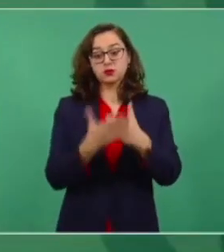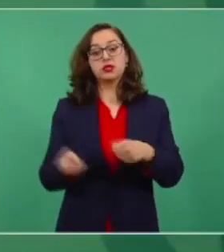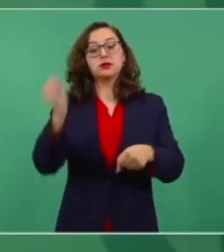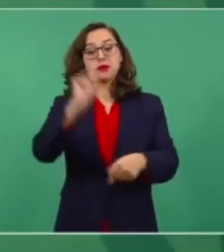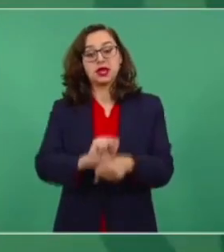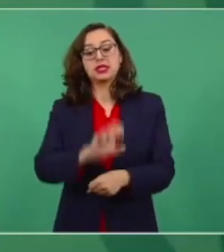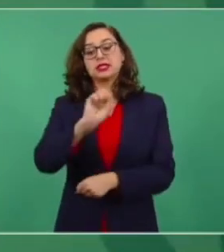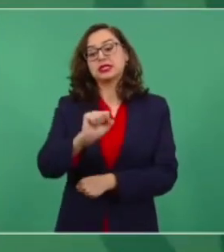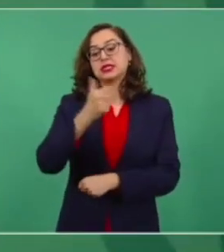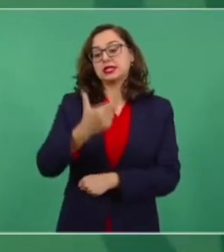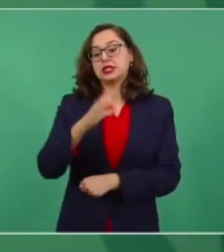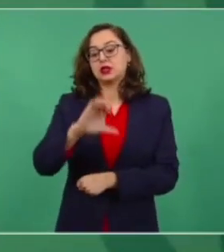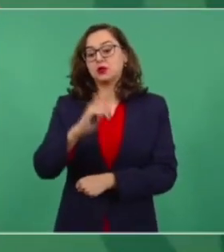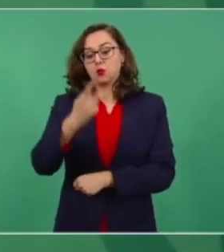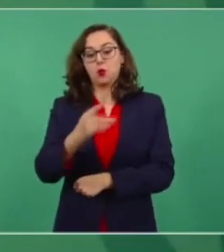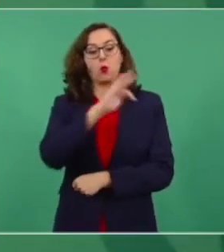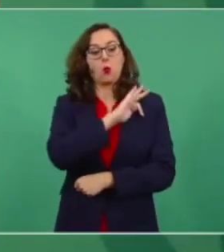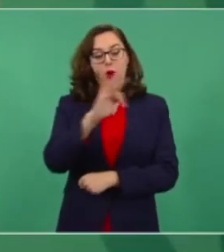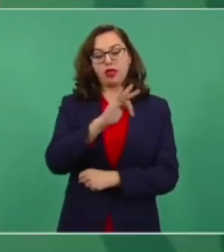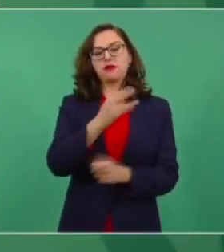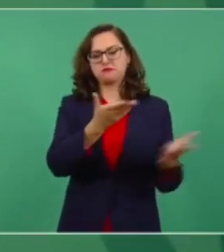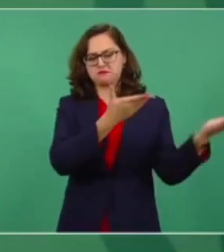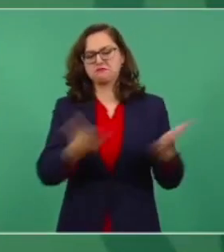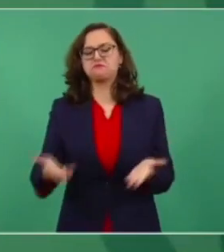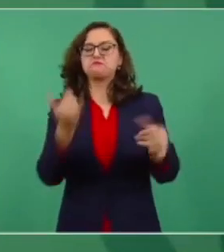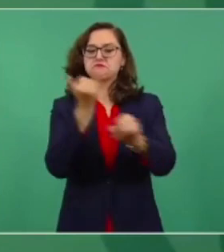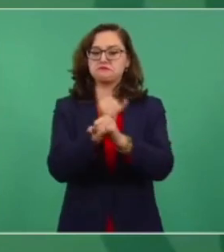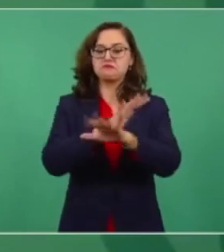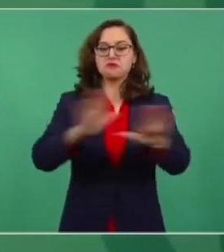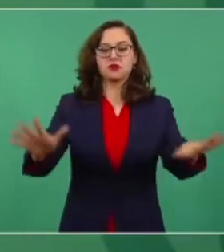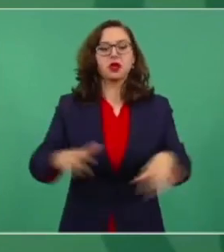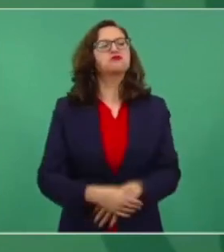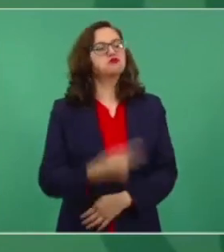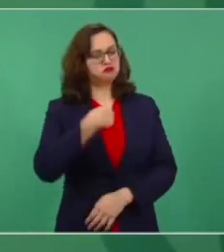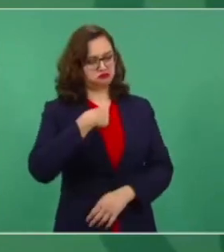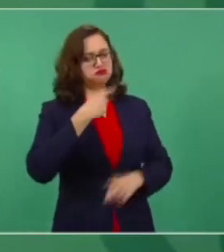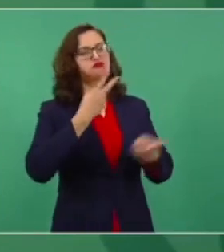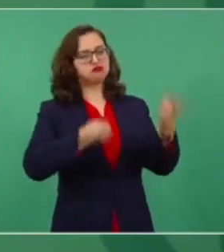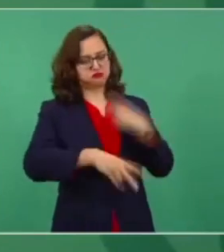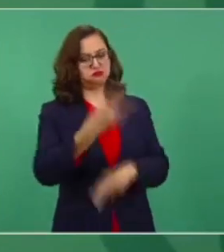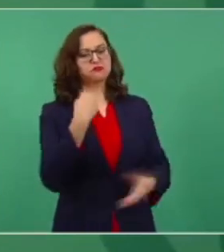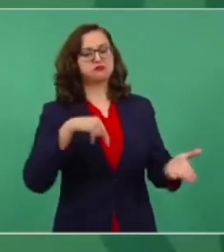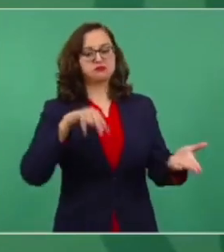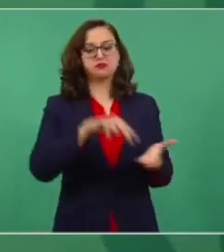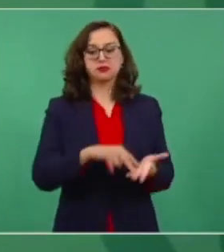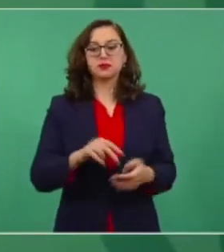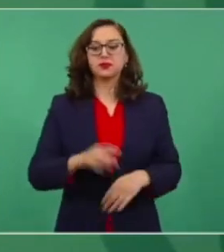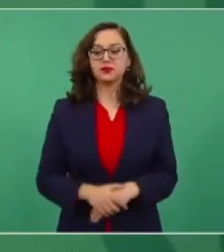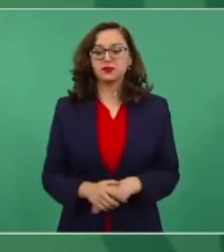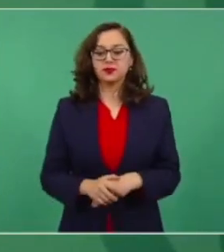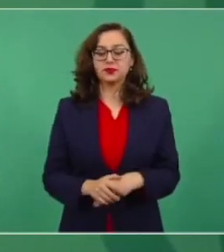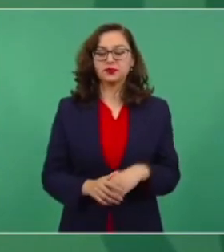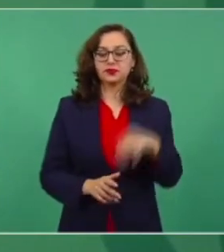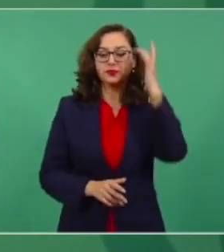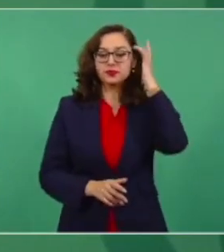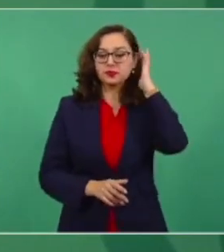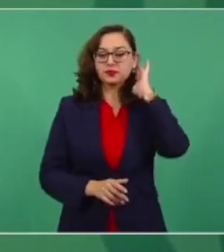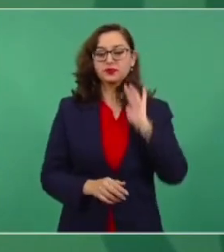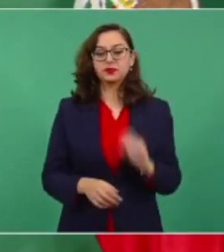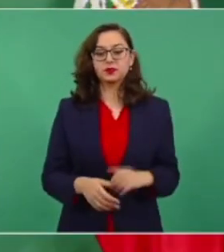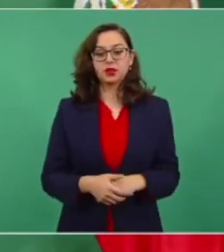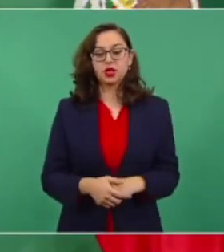Entonces, y en particular, Jalisco. aunque nos importa lo general, o